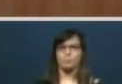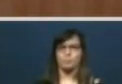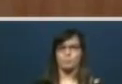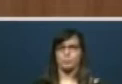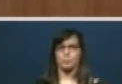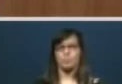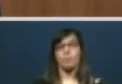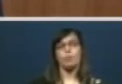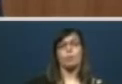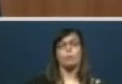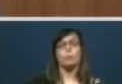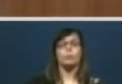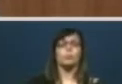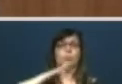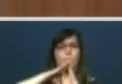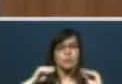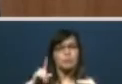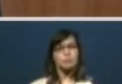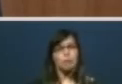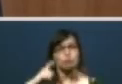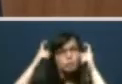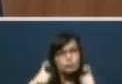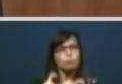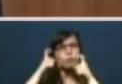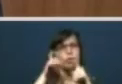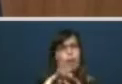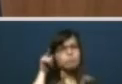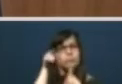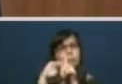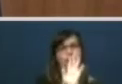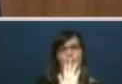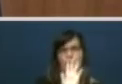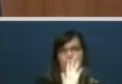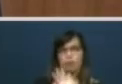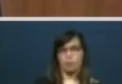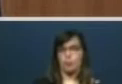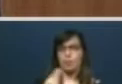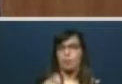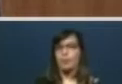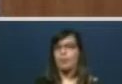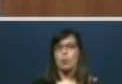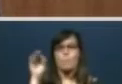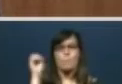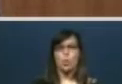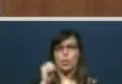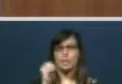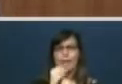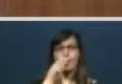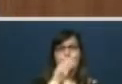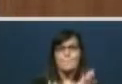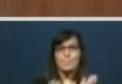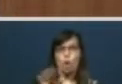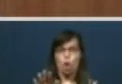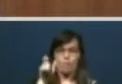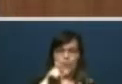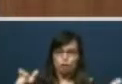nuestras universidades se están esforzando también en el objetivo de su calidad tienen el mejor porcentaje de españa' de estudiantes que